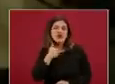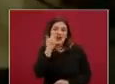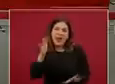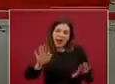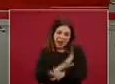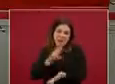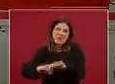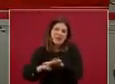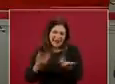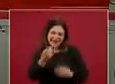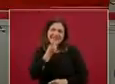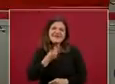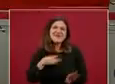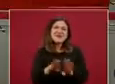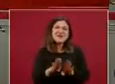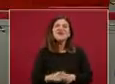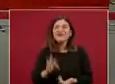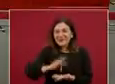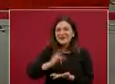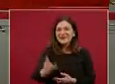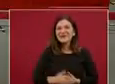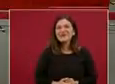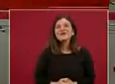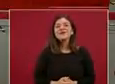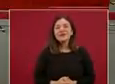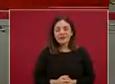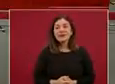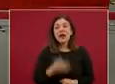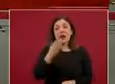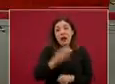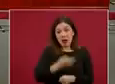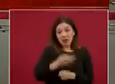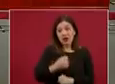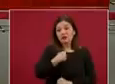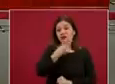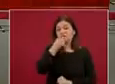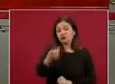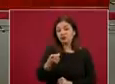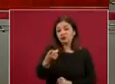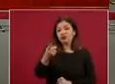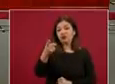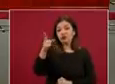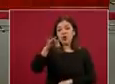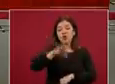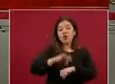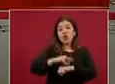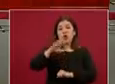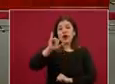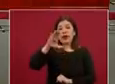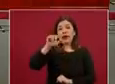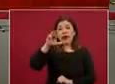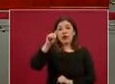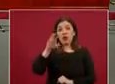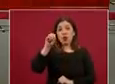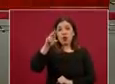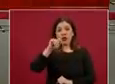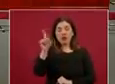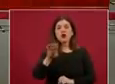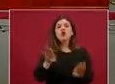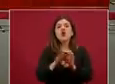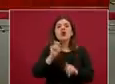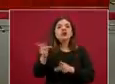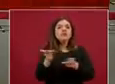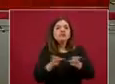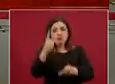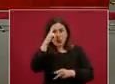¿no? Gracias, Demián. Ahorita le pediré al doctor Ricardo Cortés si comenta sobre los protocolos